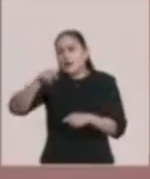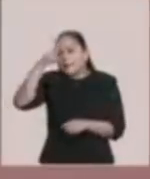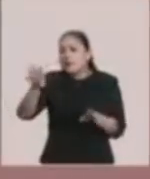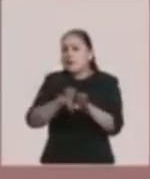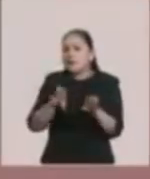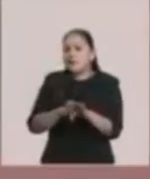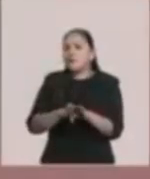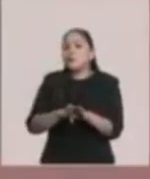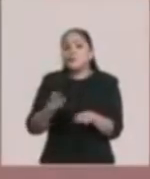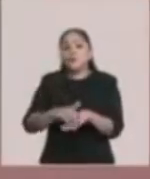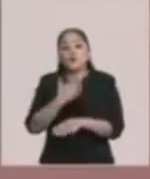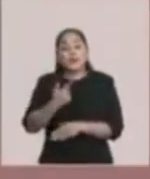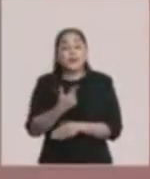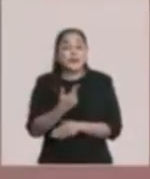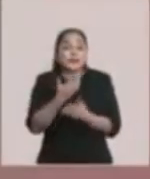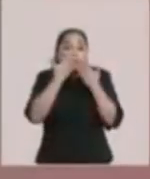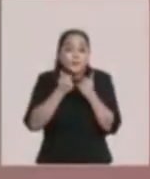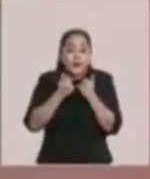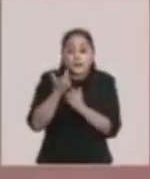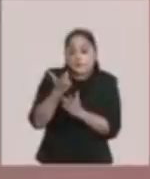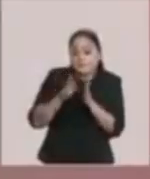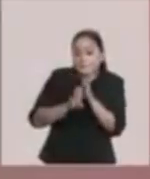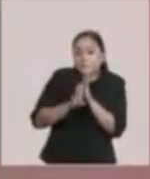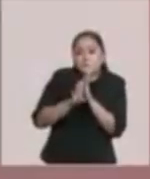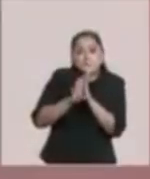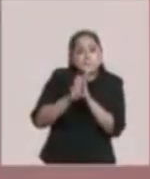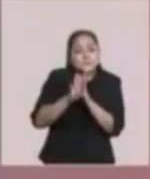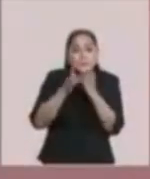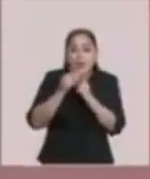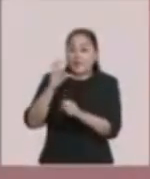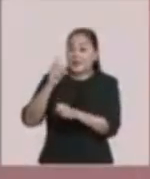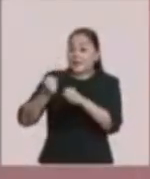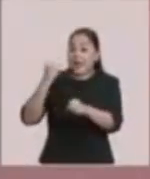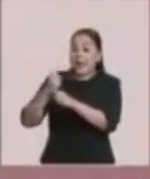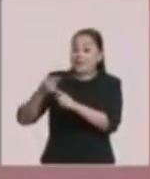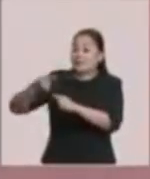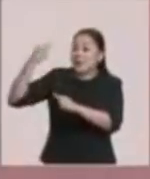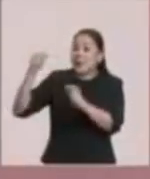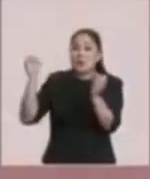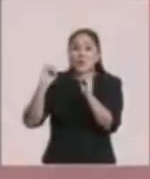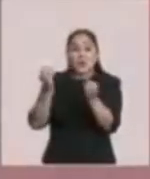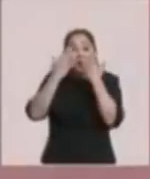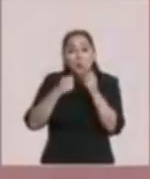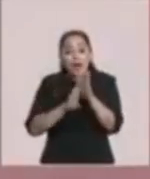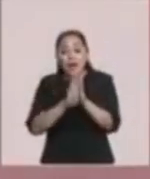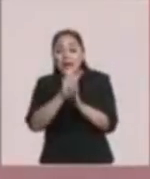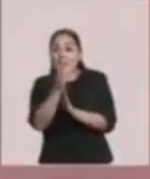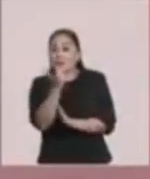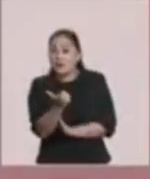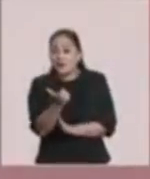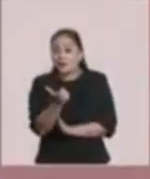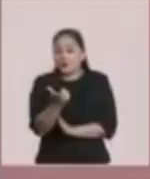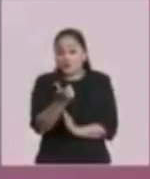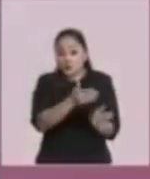no ha habido crecimiento económico desde hace 30 años, en términos reales. Si no hay crecimiento económico,